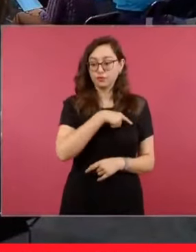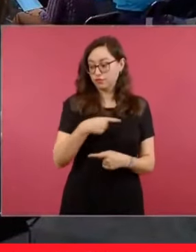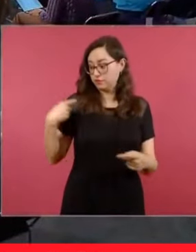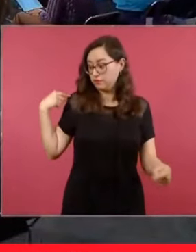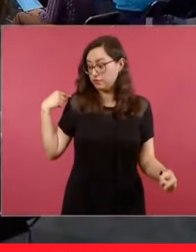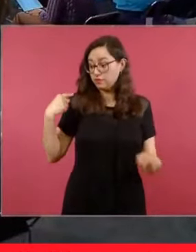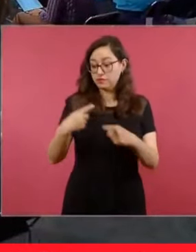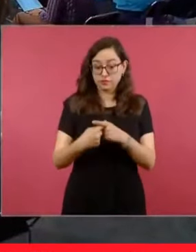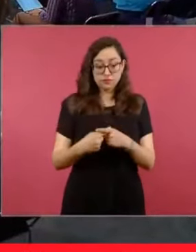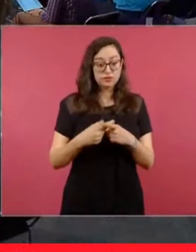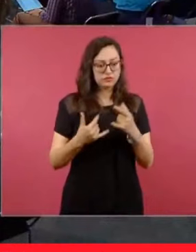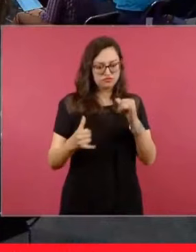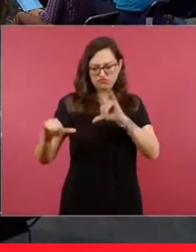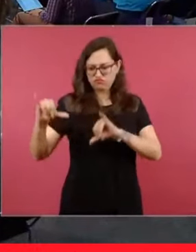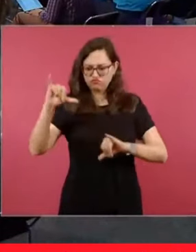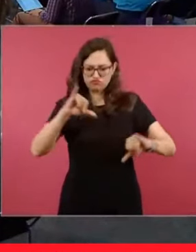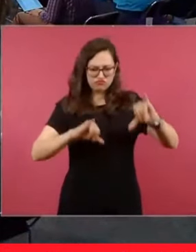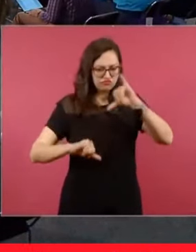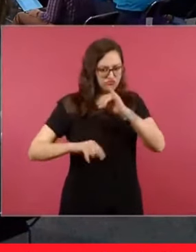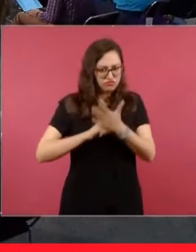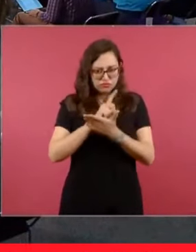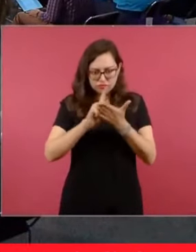dedicado a